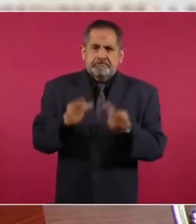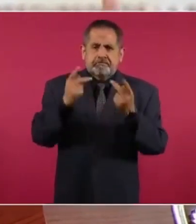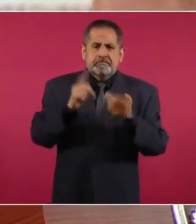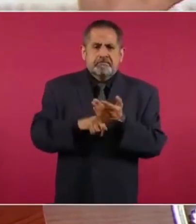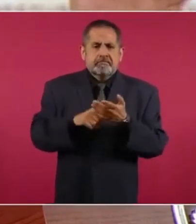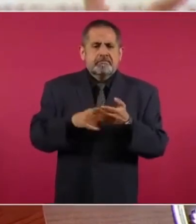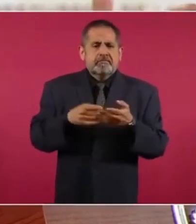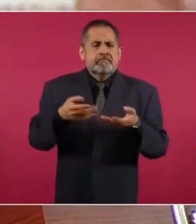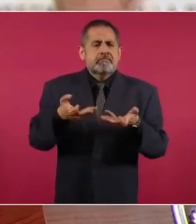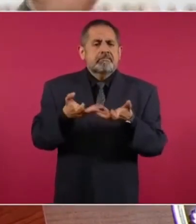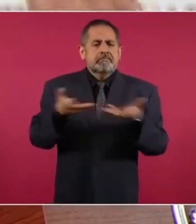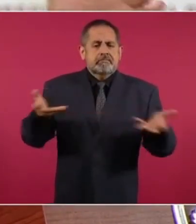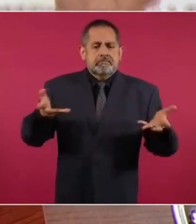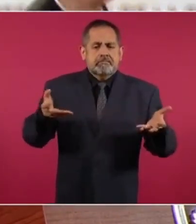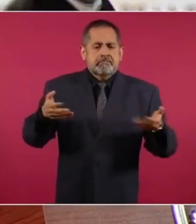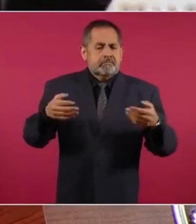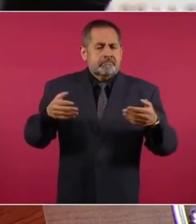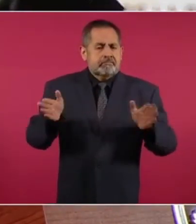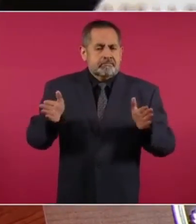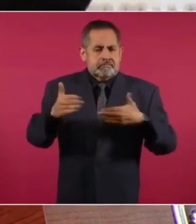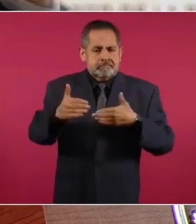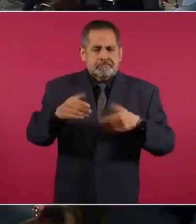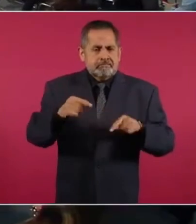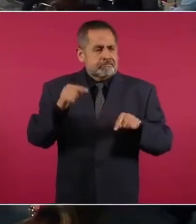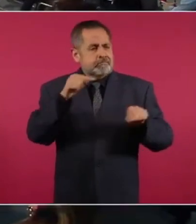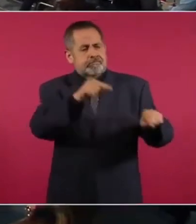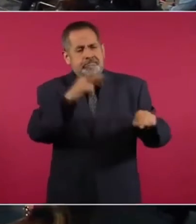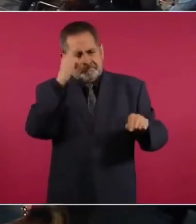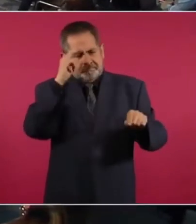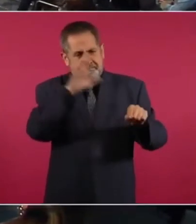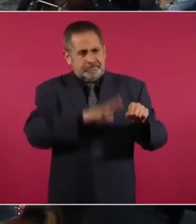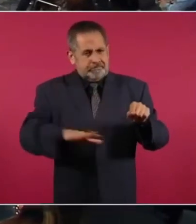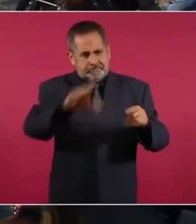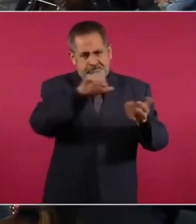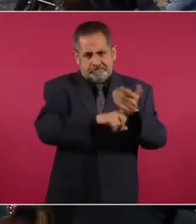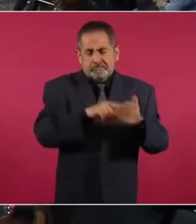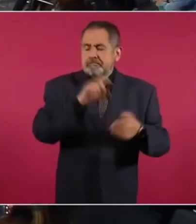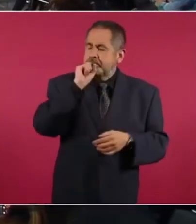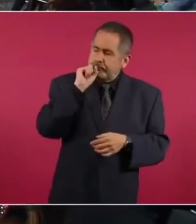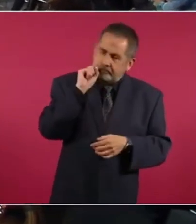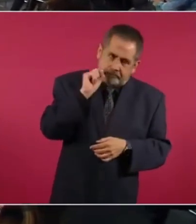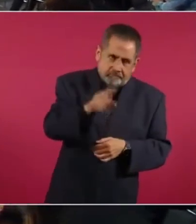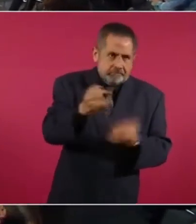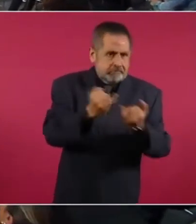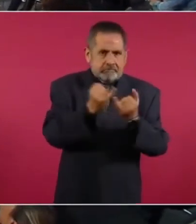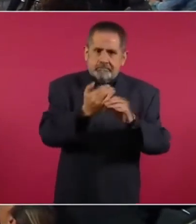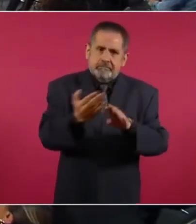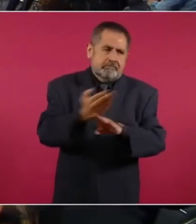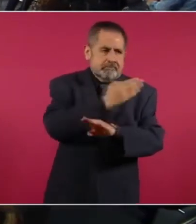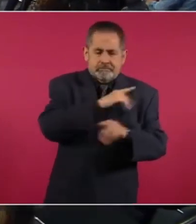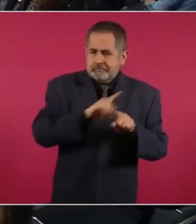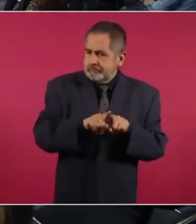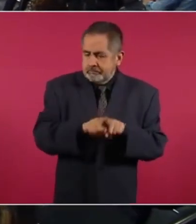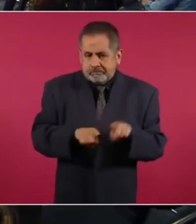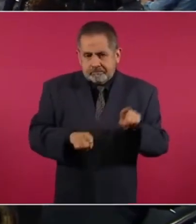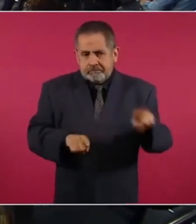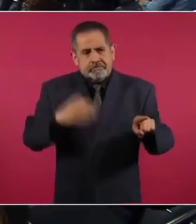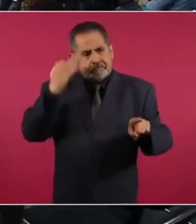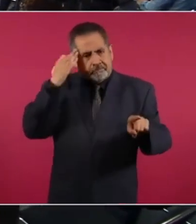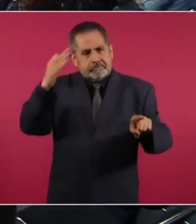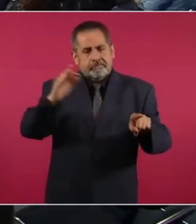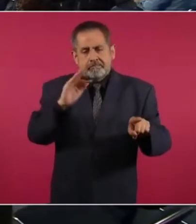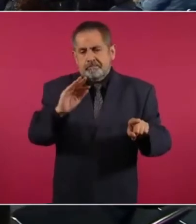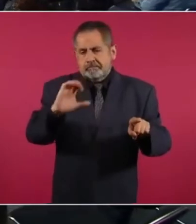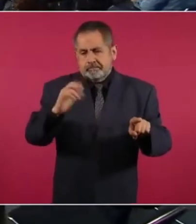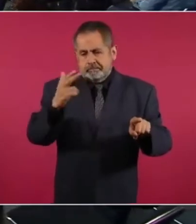los lotes de esa operación también que hicieron en el tiempo de